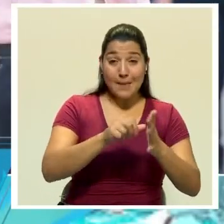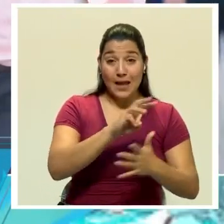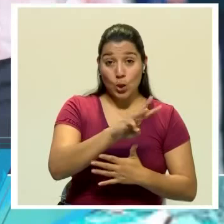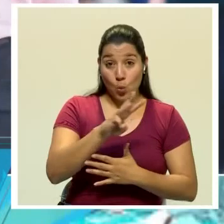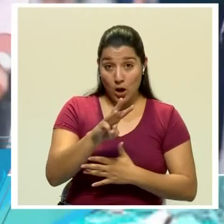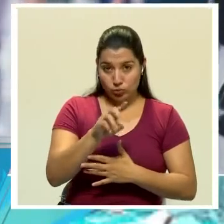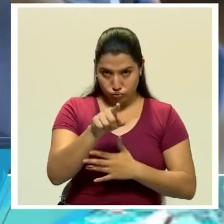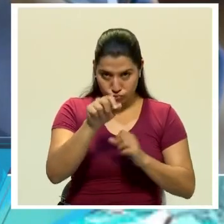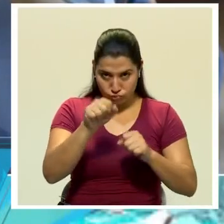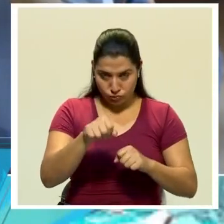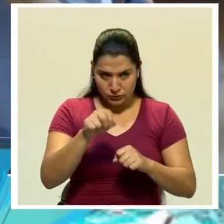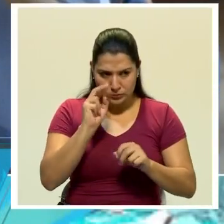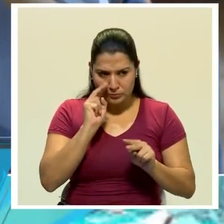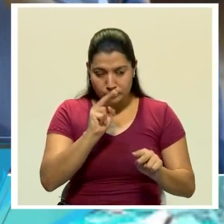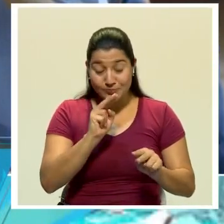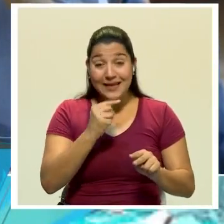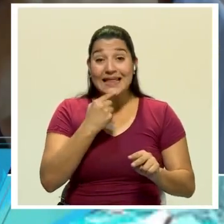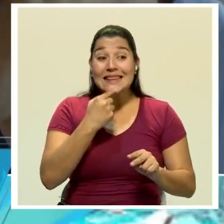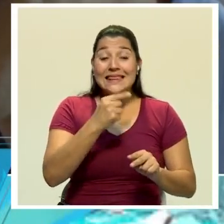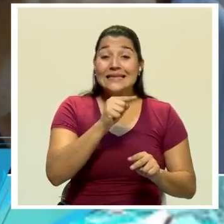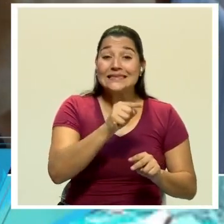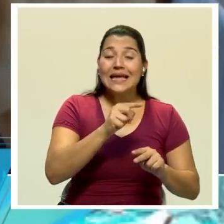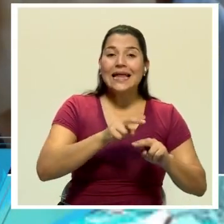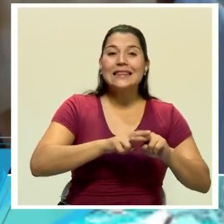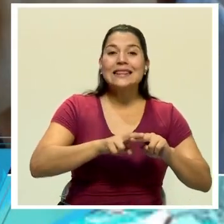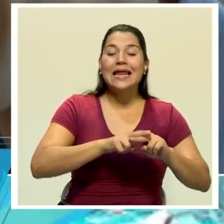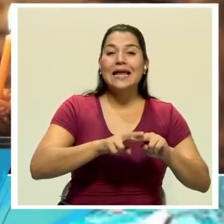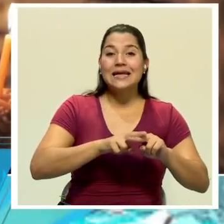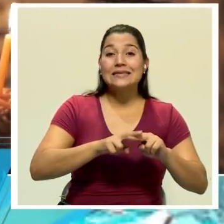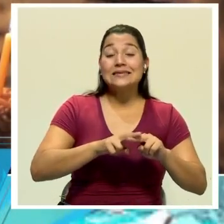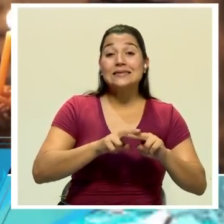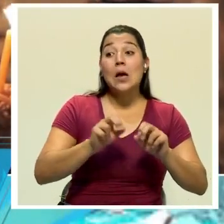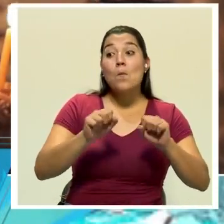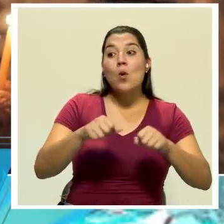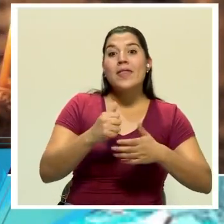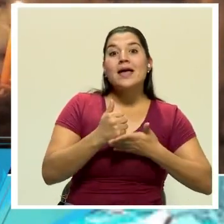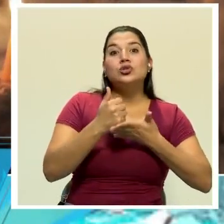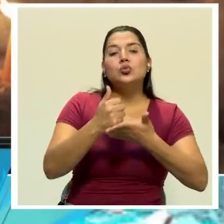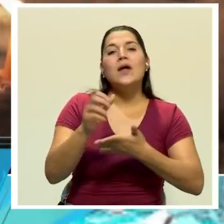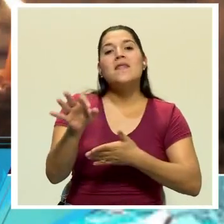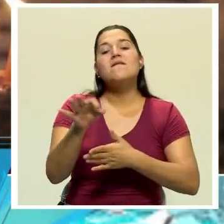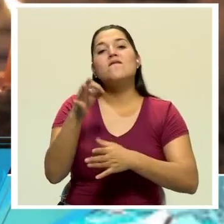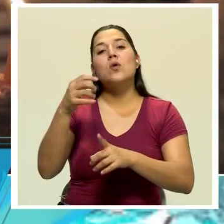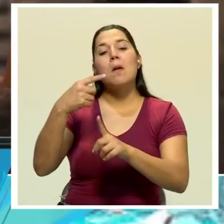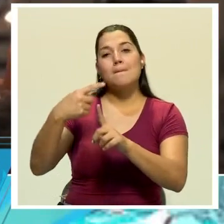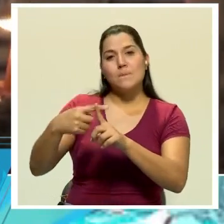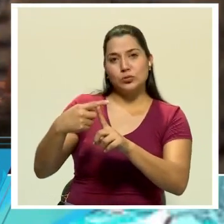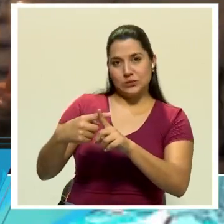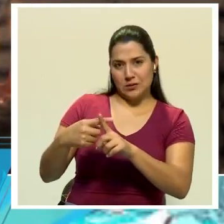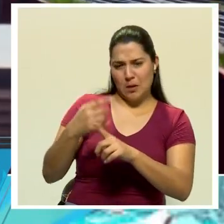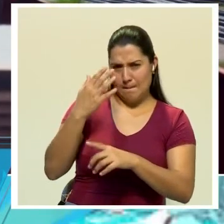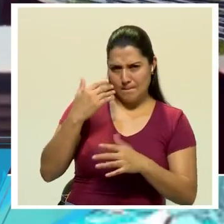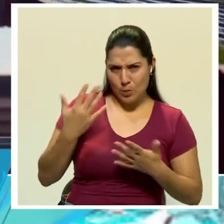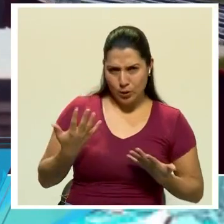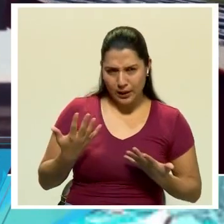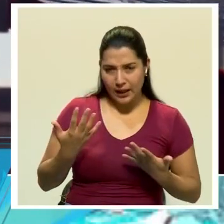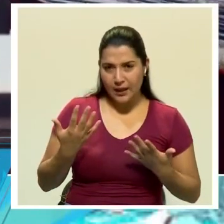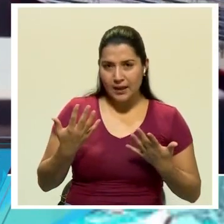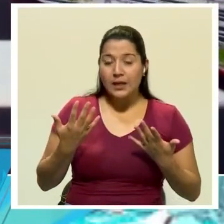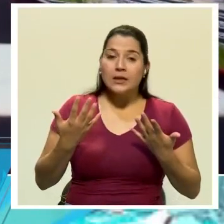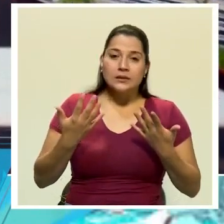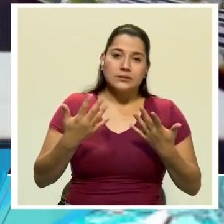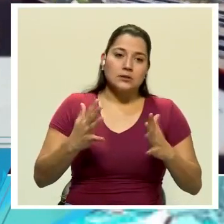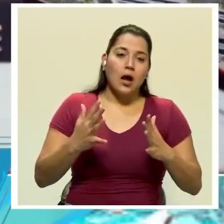nos dice que este tren va a impactar favorablemente, no solo porque ya la vía está